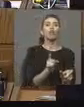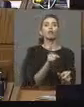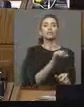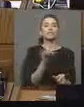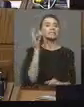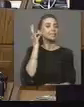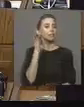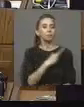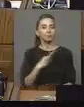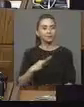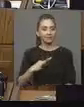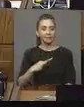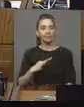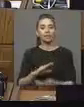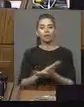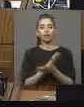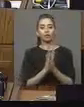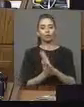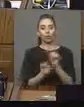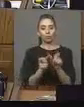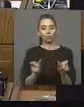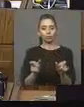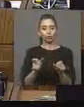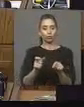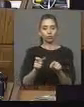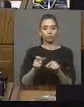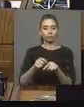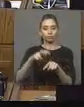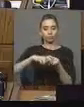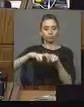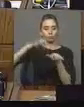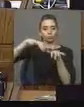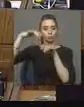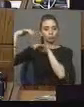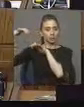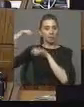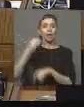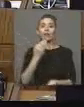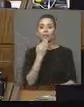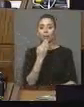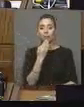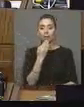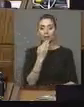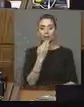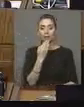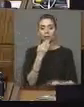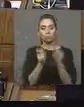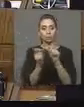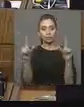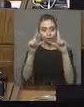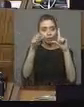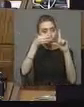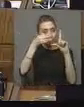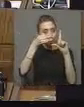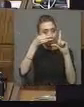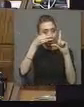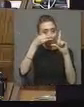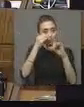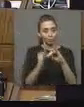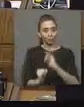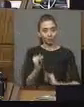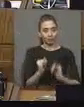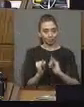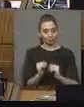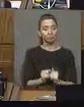bueno, por cierto, a todos los que están en las galerías y también a quienes nos pueden estar viendo a través de los medios digitales.